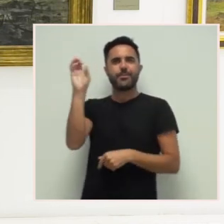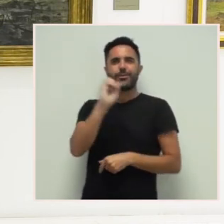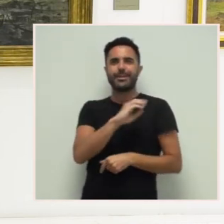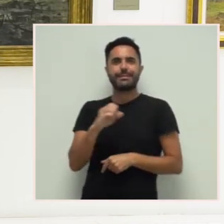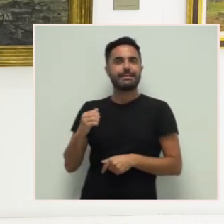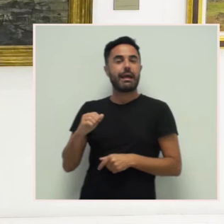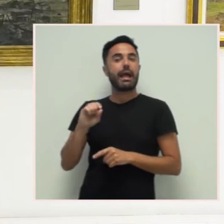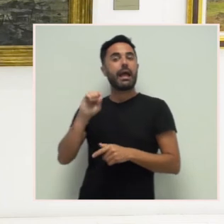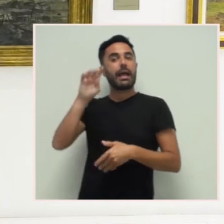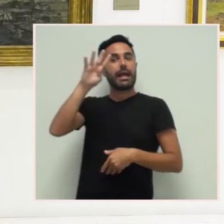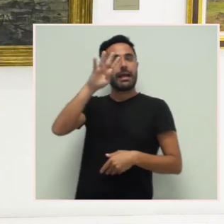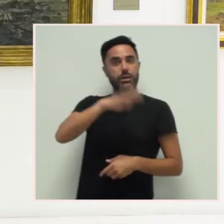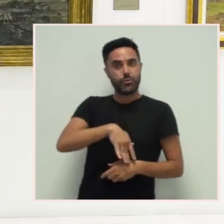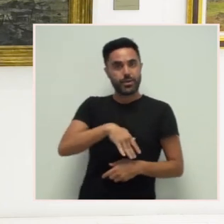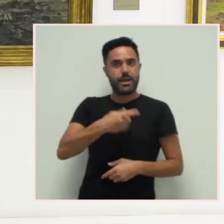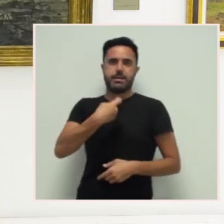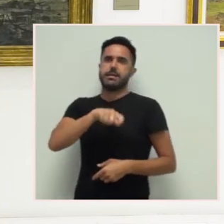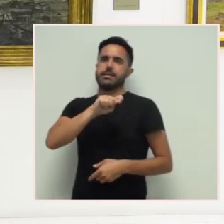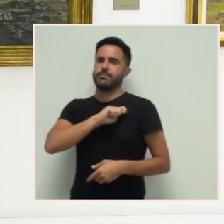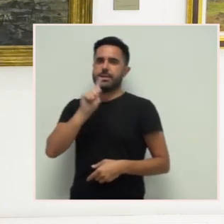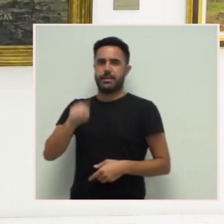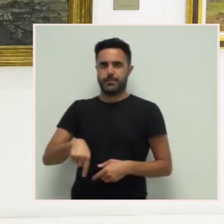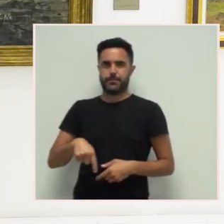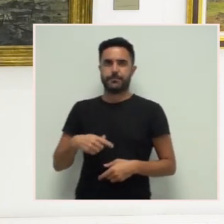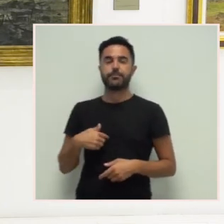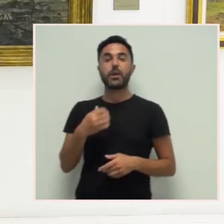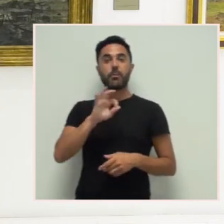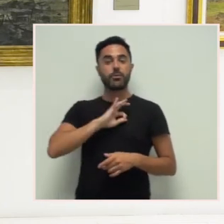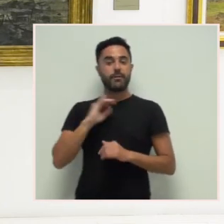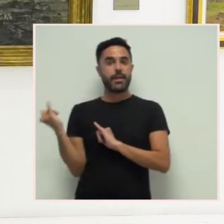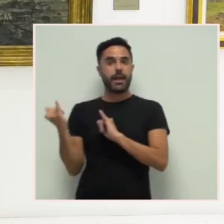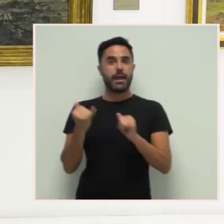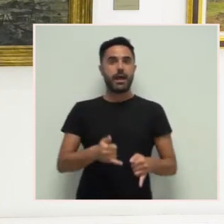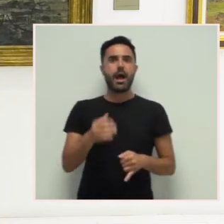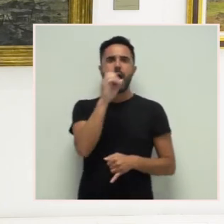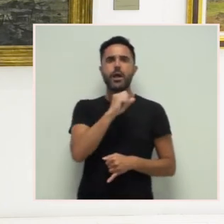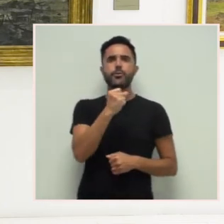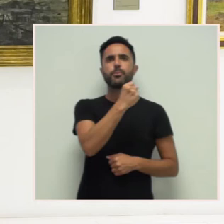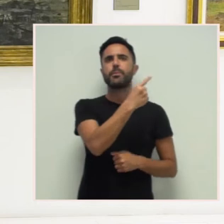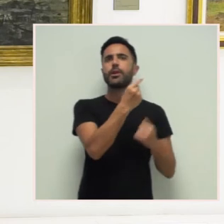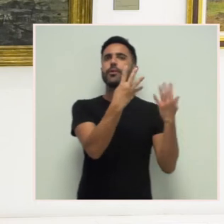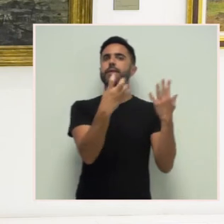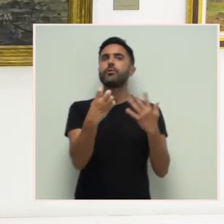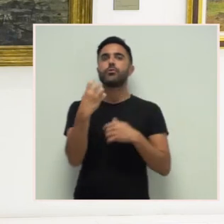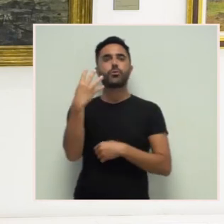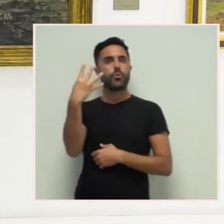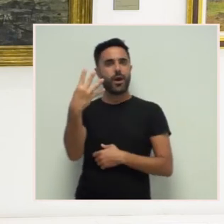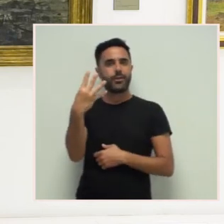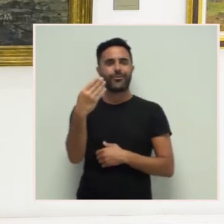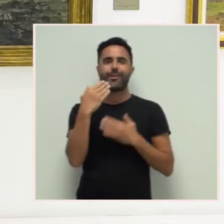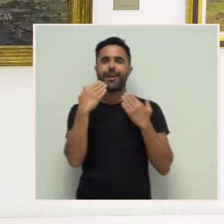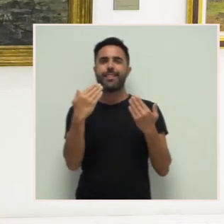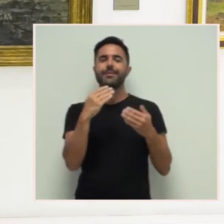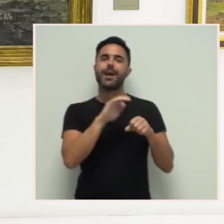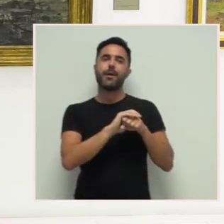impresionistas a nivel nacional. Cando chega a Pontevedra, alá polo ano 1904, como vos dicía, da man de Carlos Sobrino, vai a